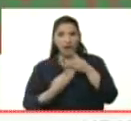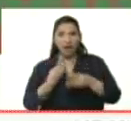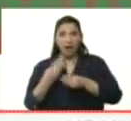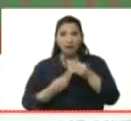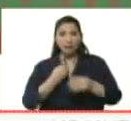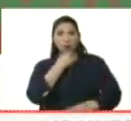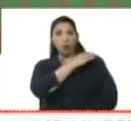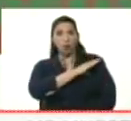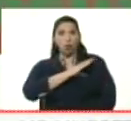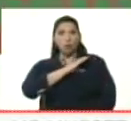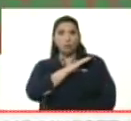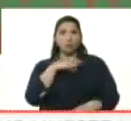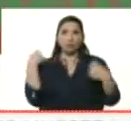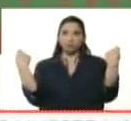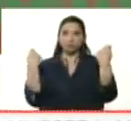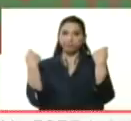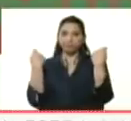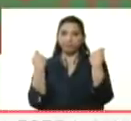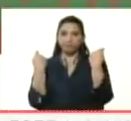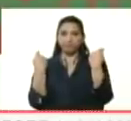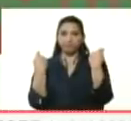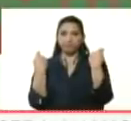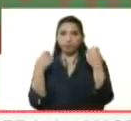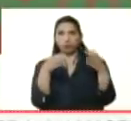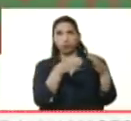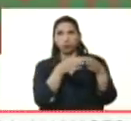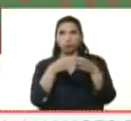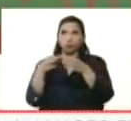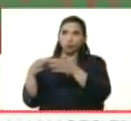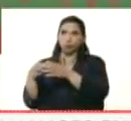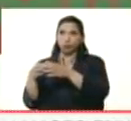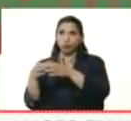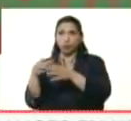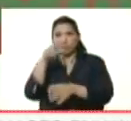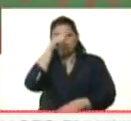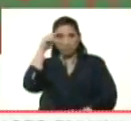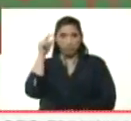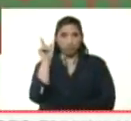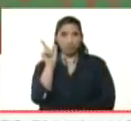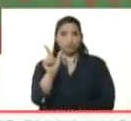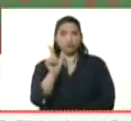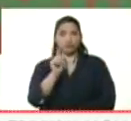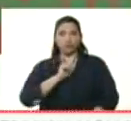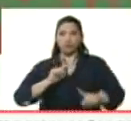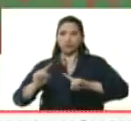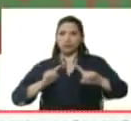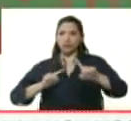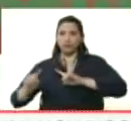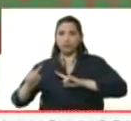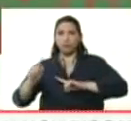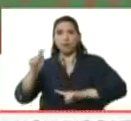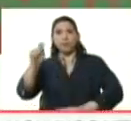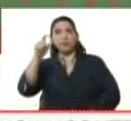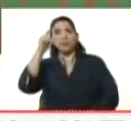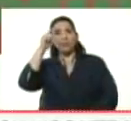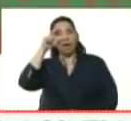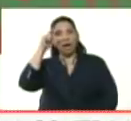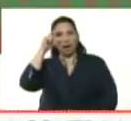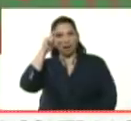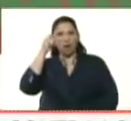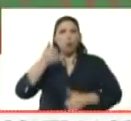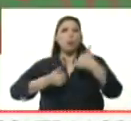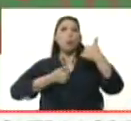Comisión Agitación, Propaganda y Organización del Partido, dirigida por la camarada Tania Díaz, ¿cuál va a ser la